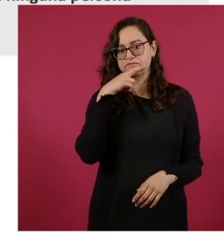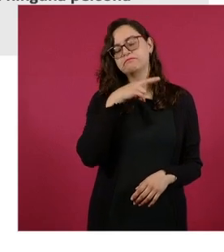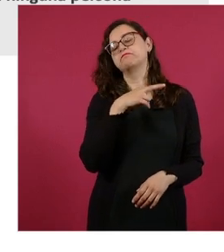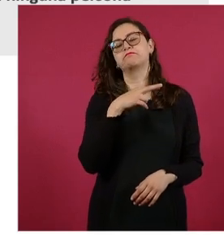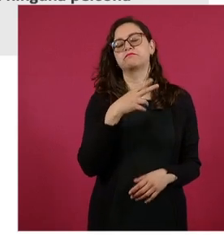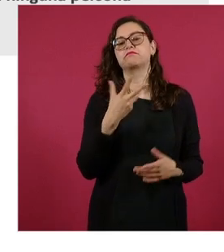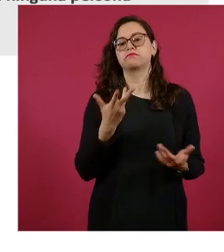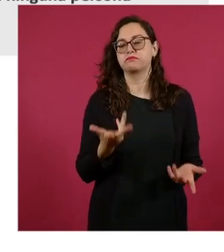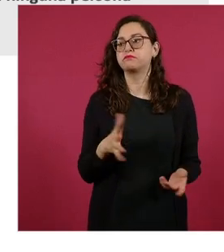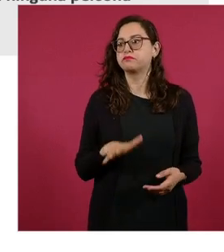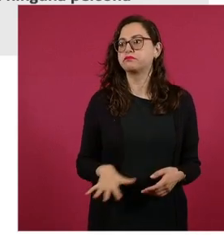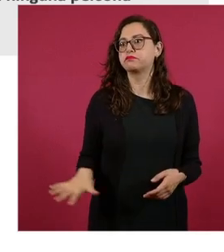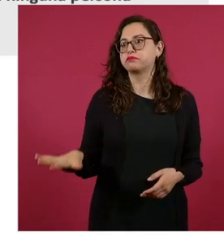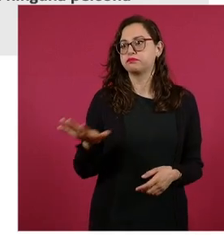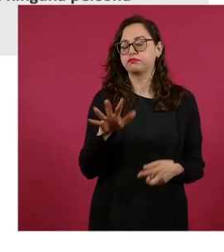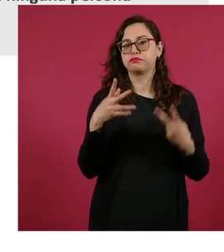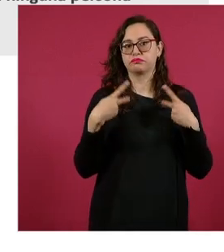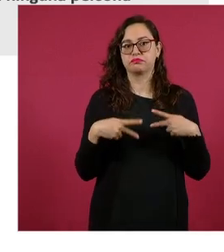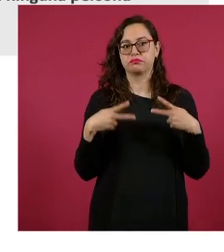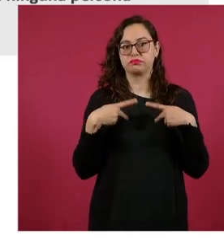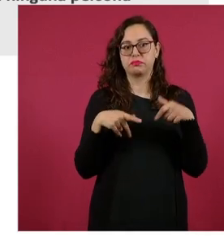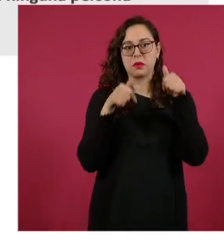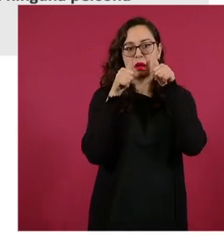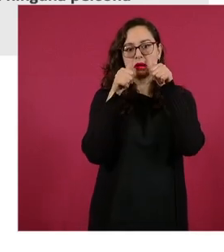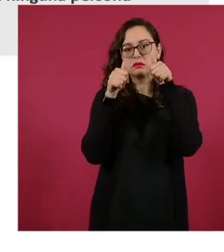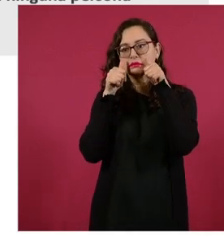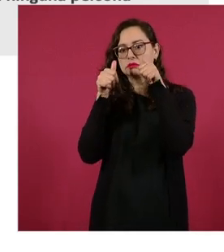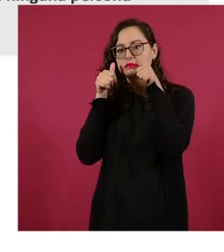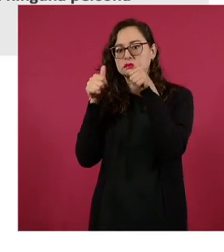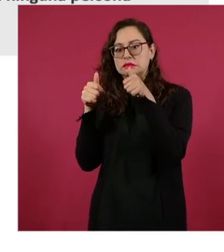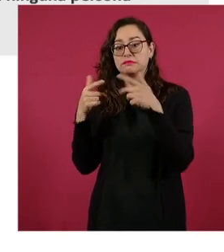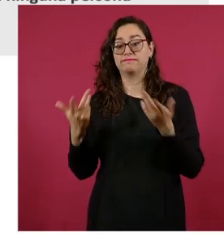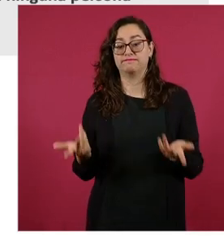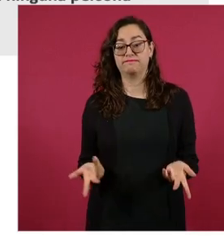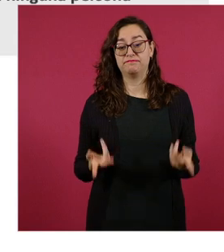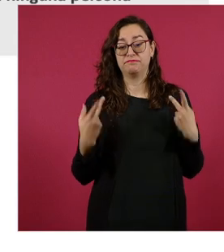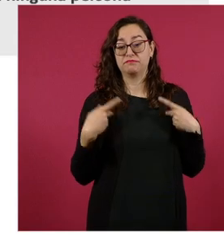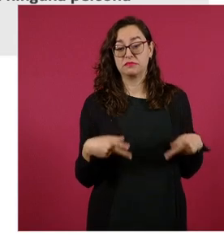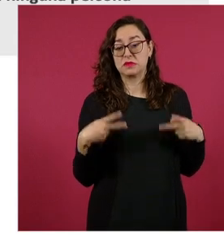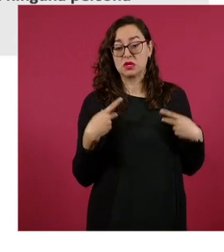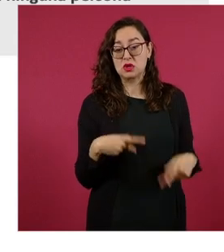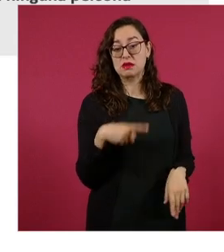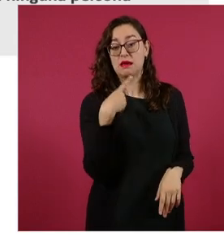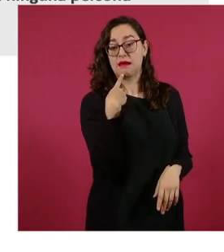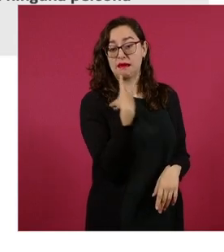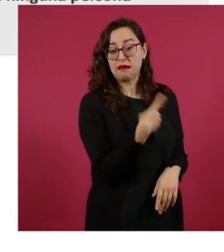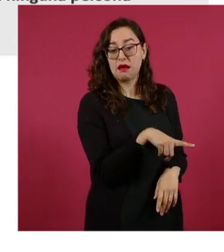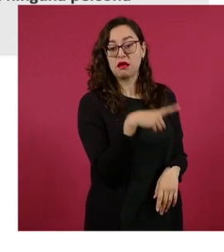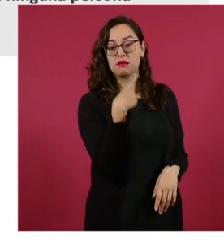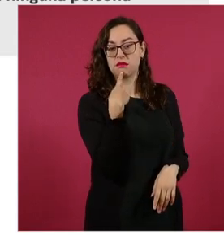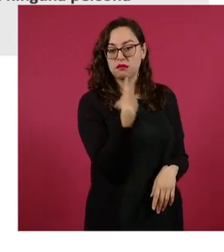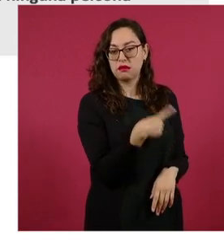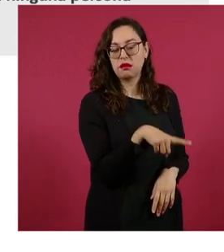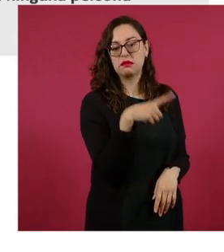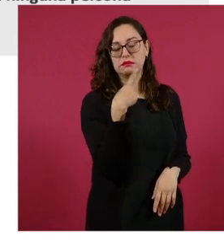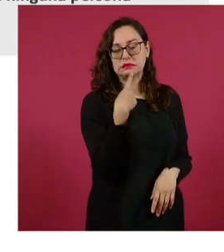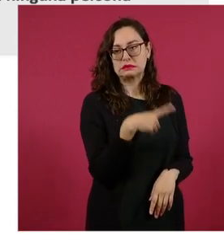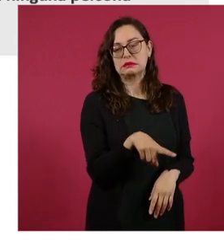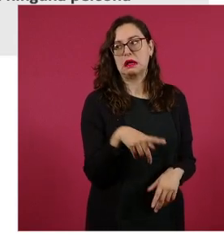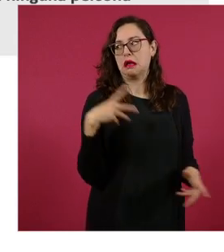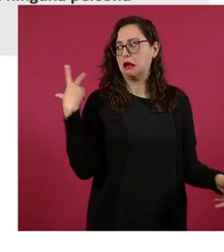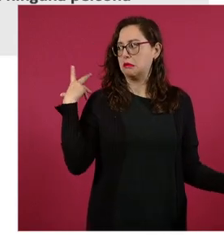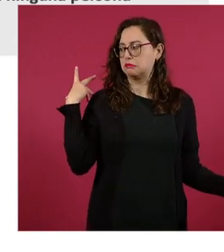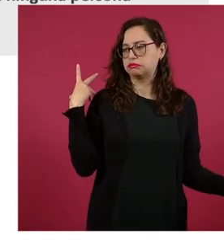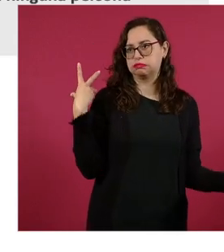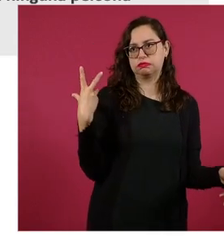a las personas, porque había muchas quejas que se recogieron durante la campaña y antes que se fueron recogiendo